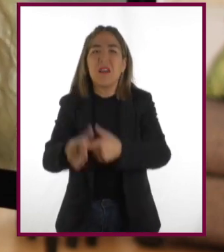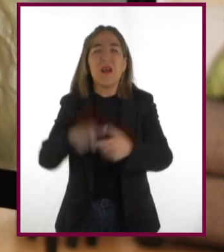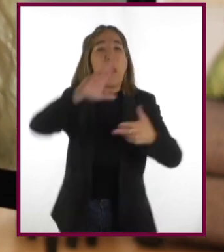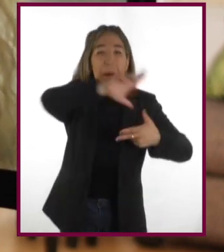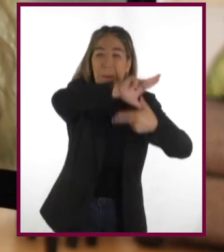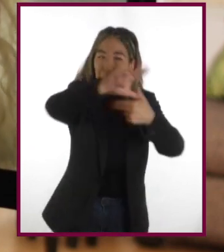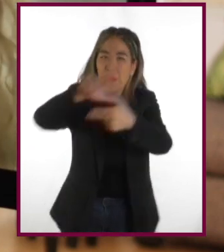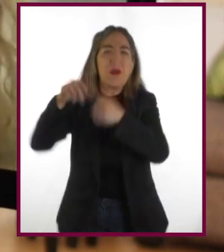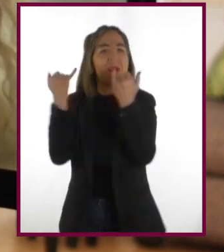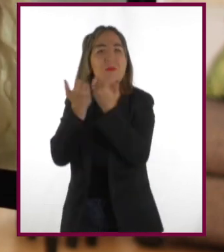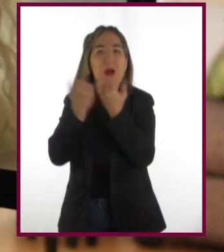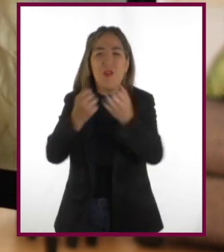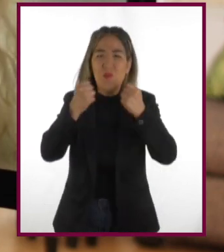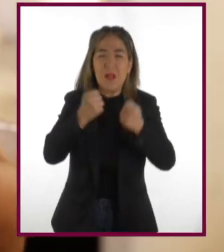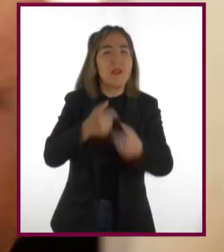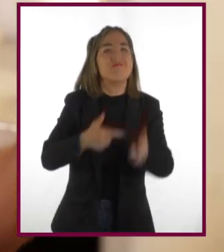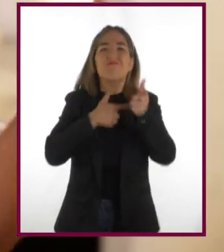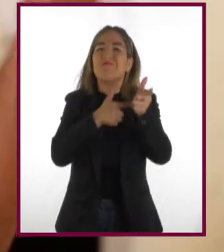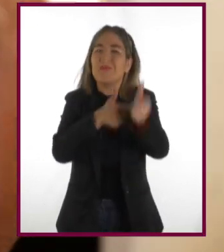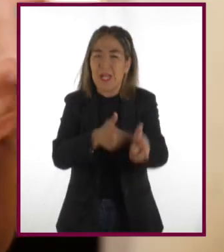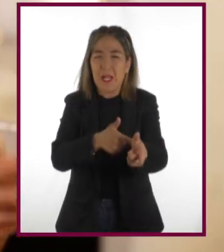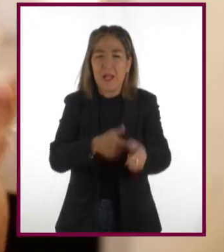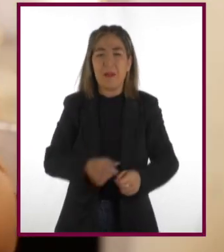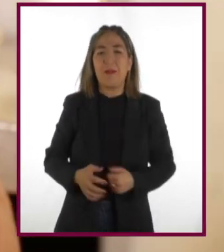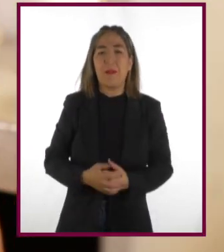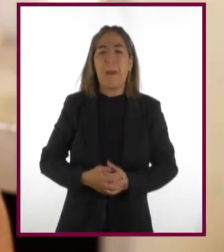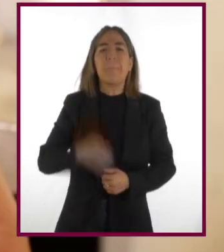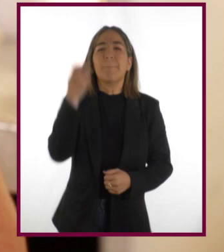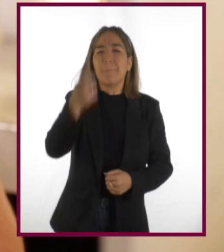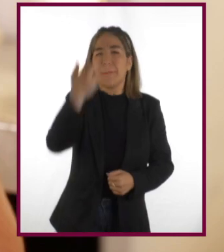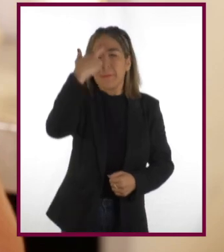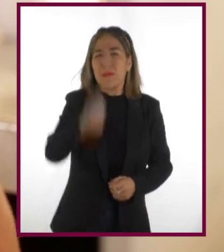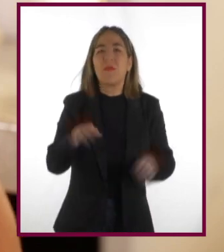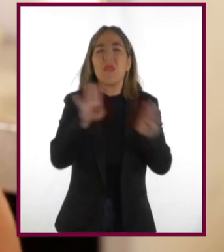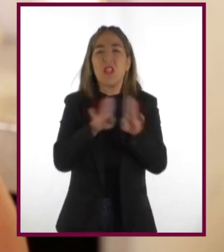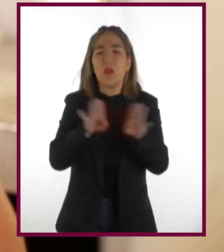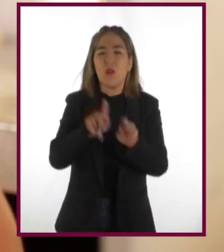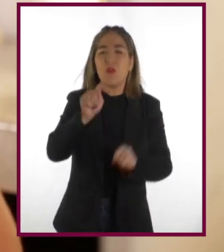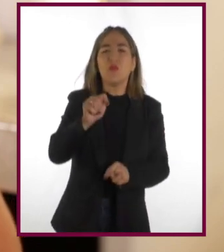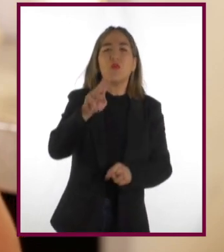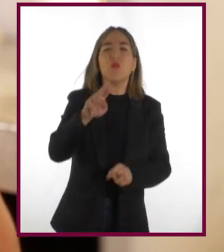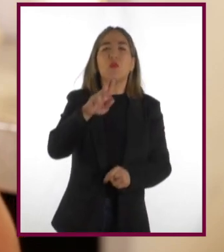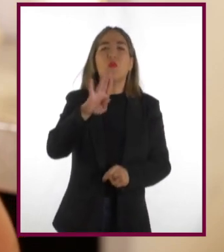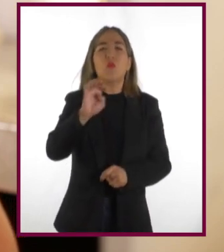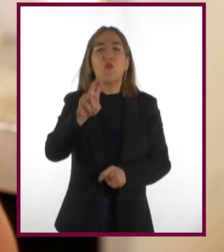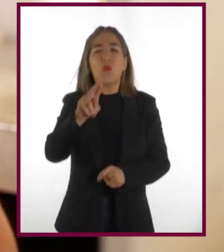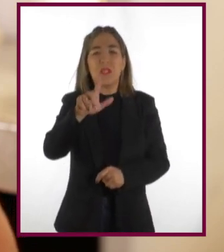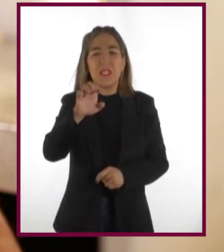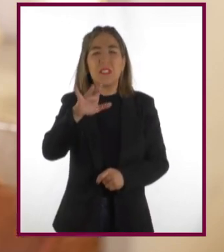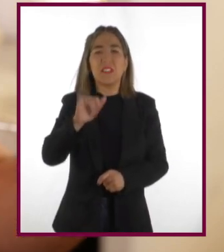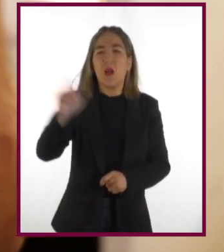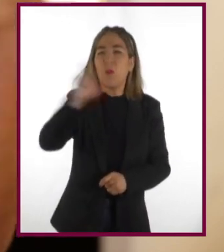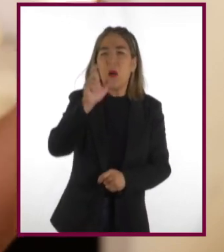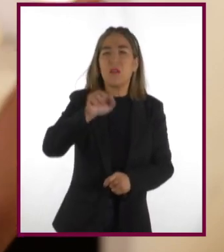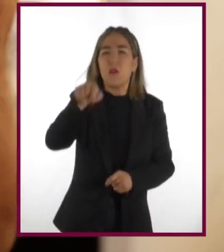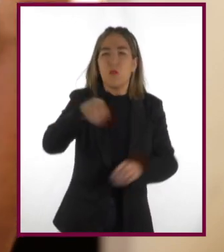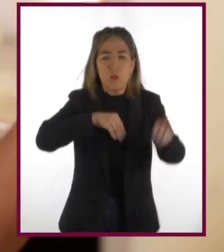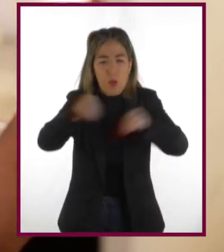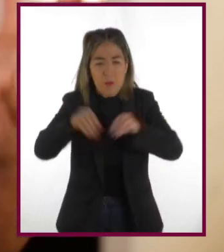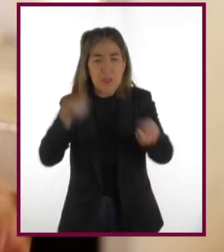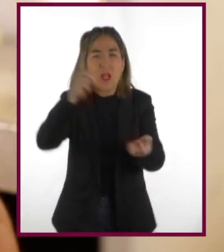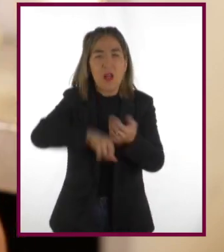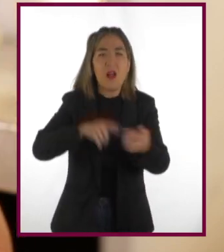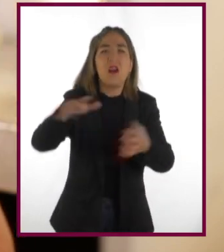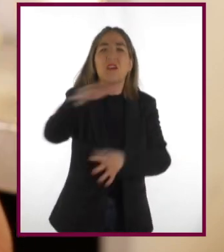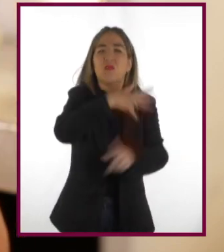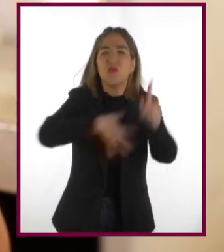de predecir la turbulencia en un flujo. Rosana, ¿qué consecuencias tiene la turbulencia a la hora de estudiar el